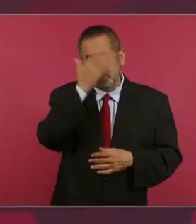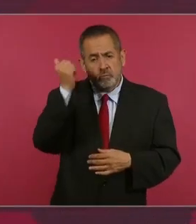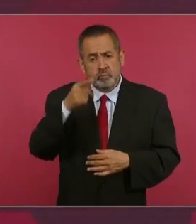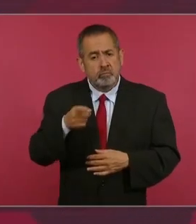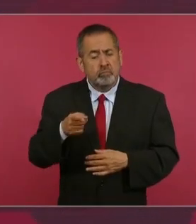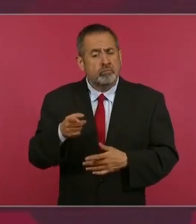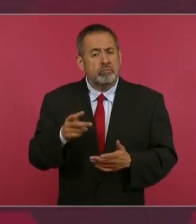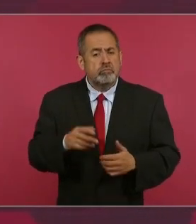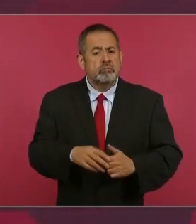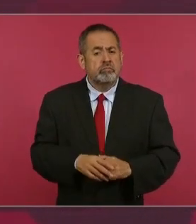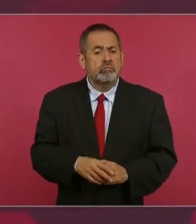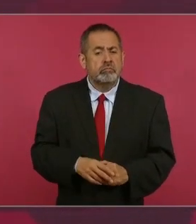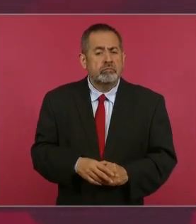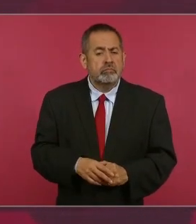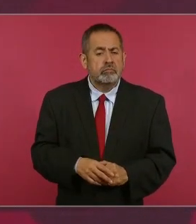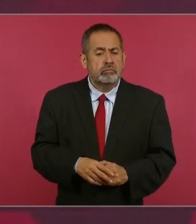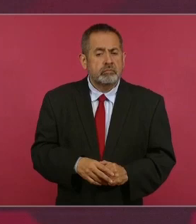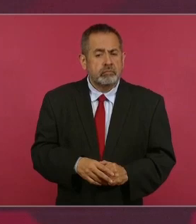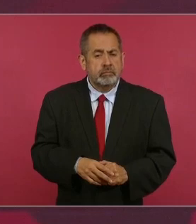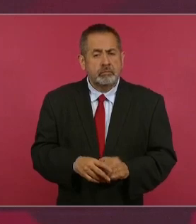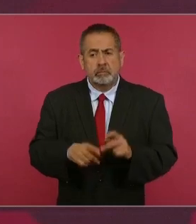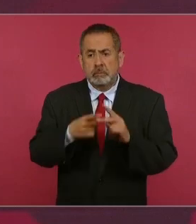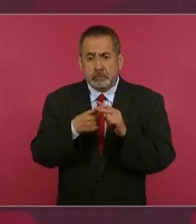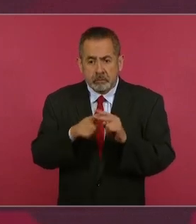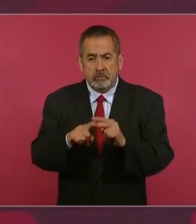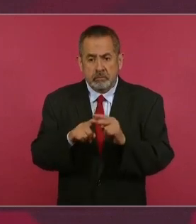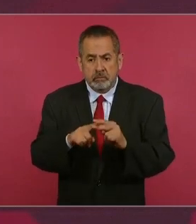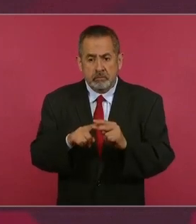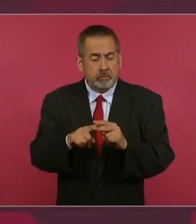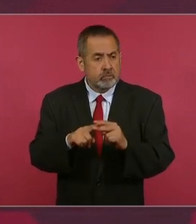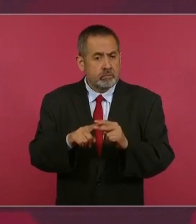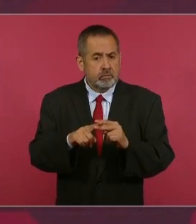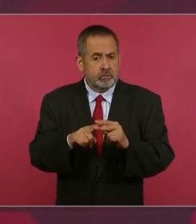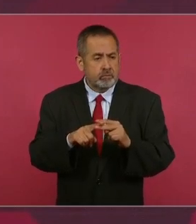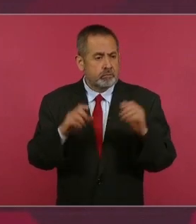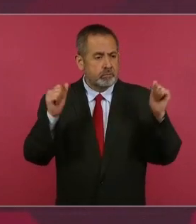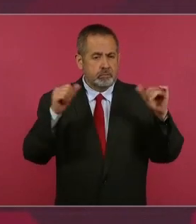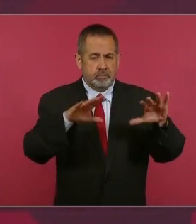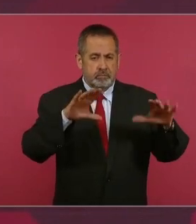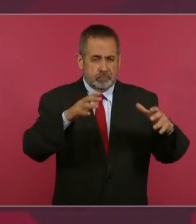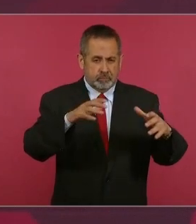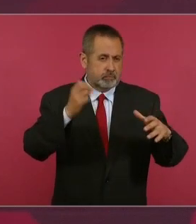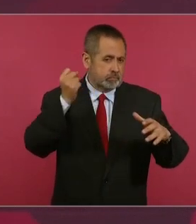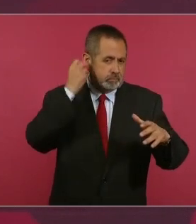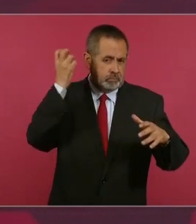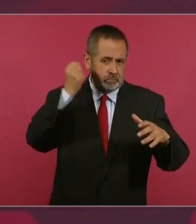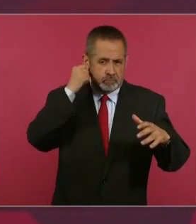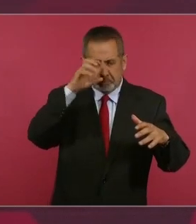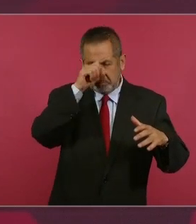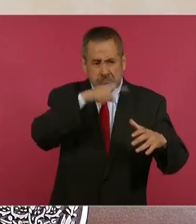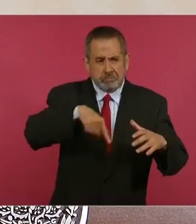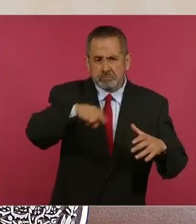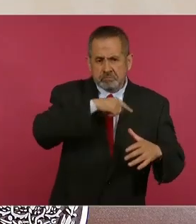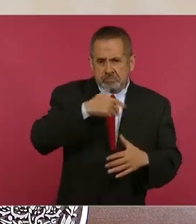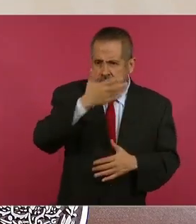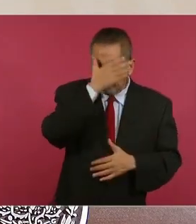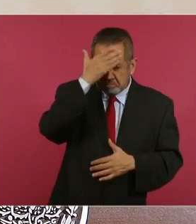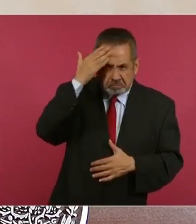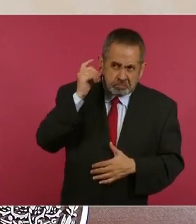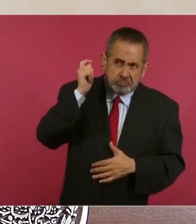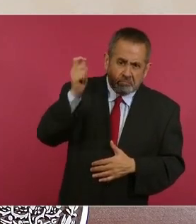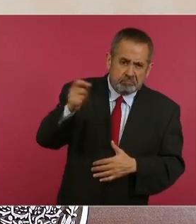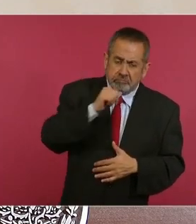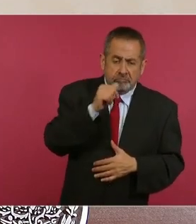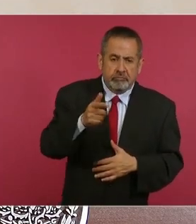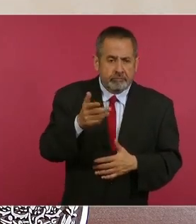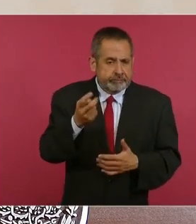cuando se inició la convención, la mayoría no sabía,